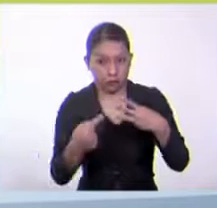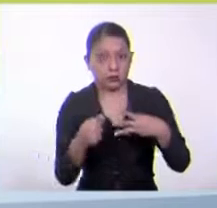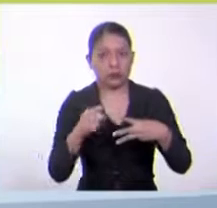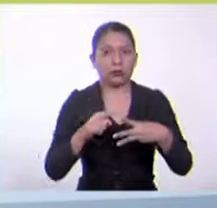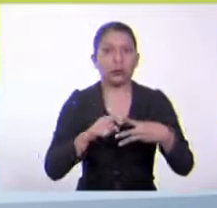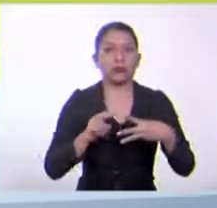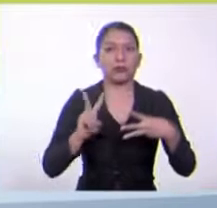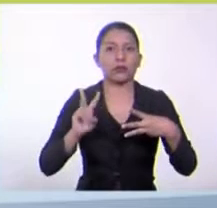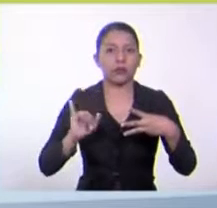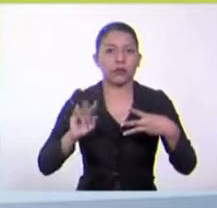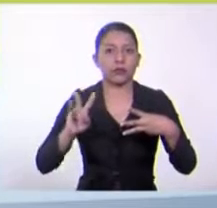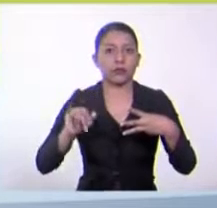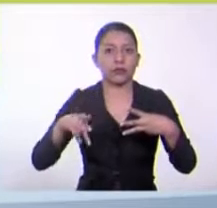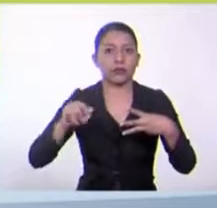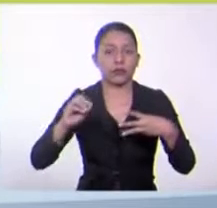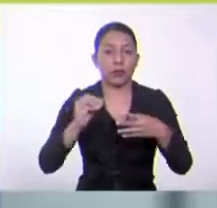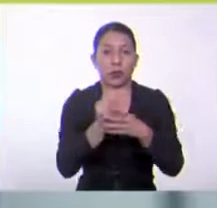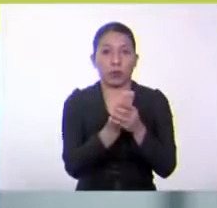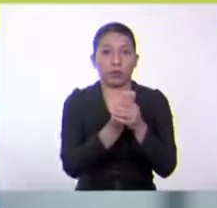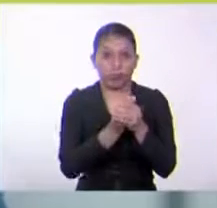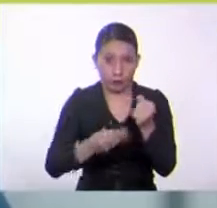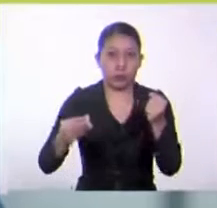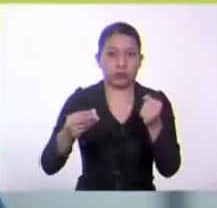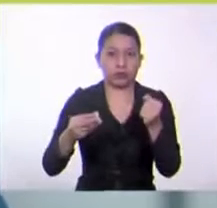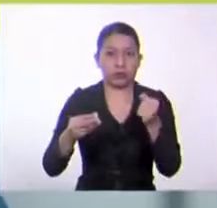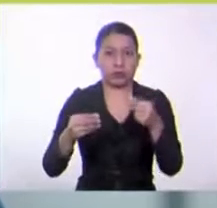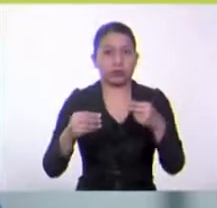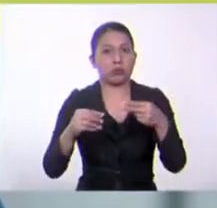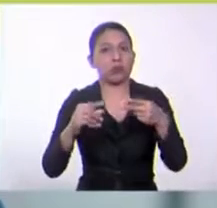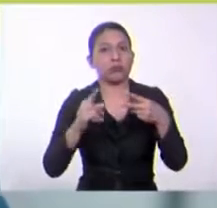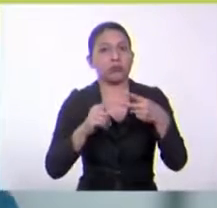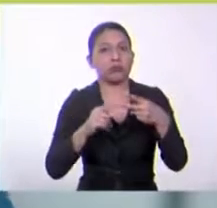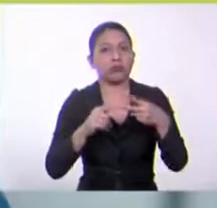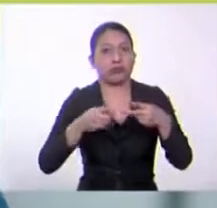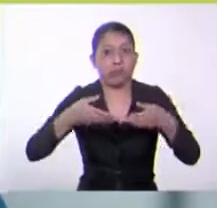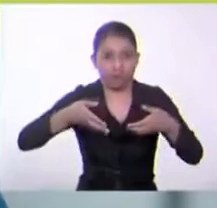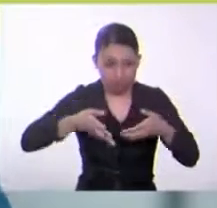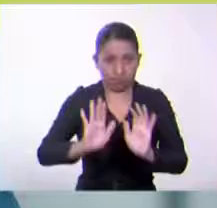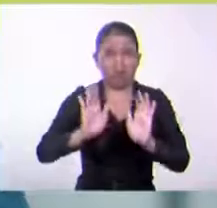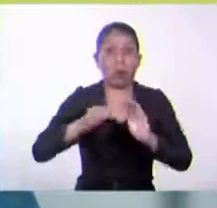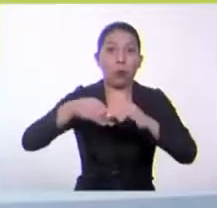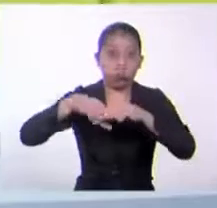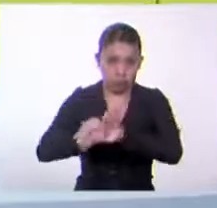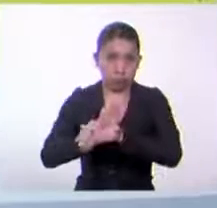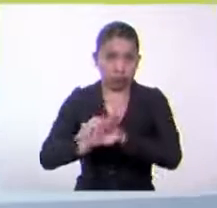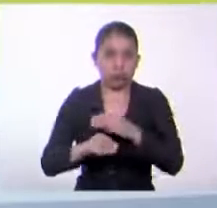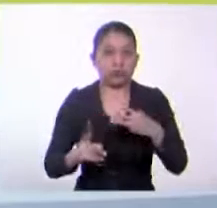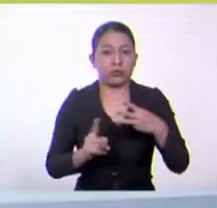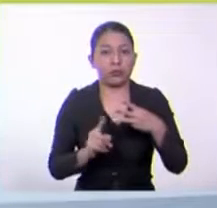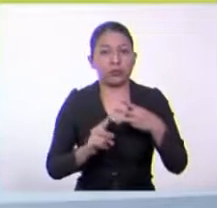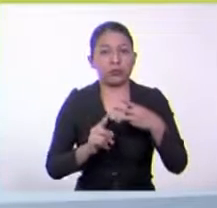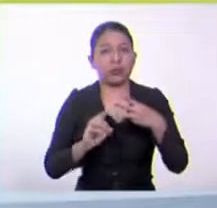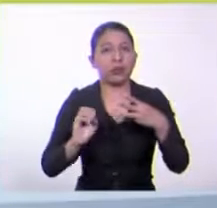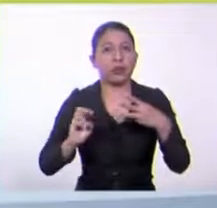los vivíparos, los ovíparos y